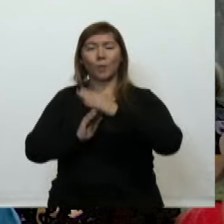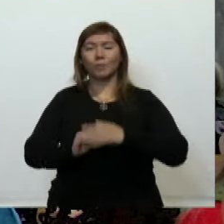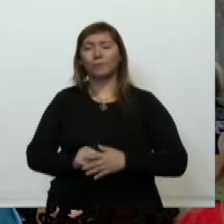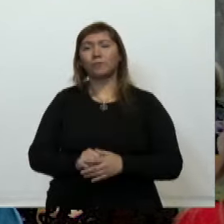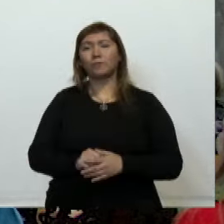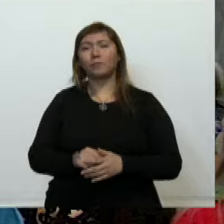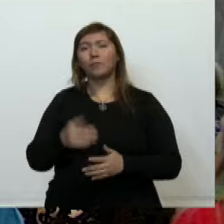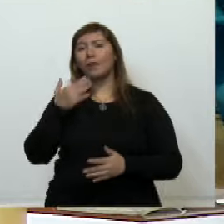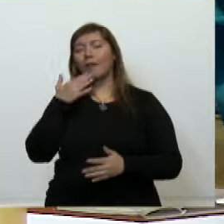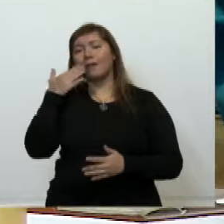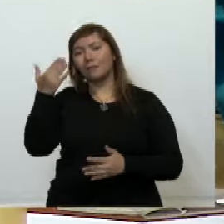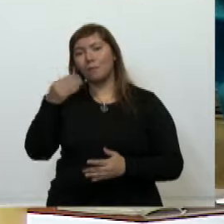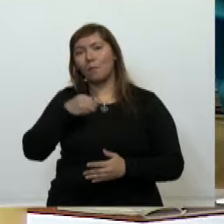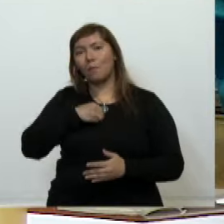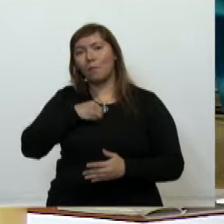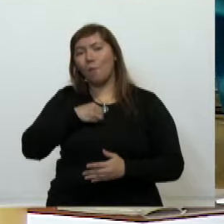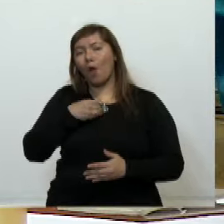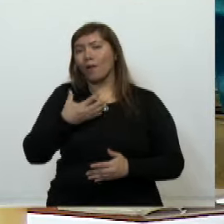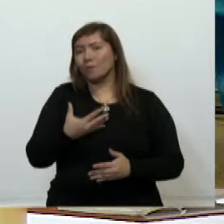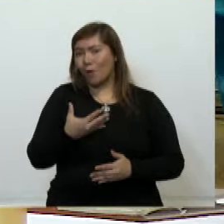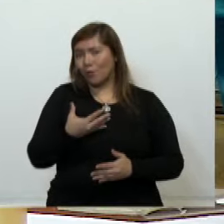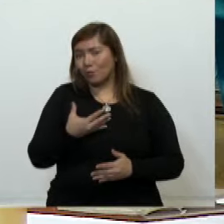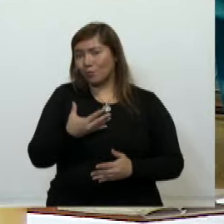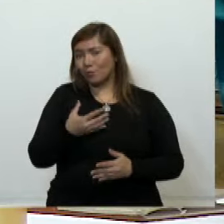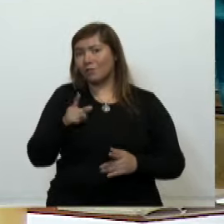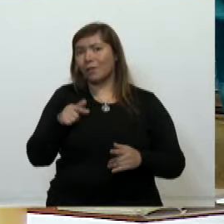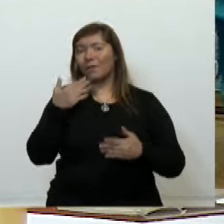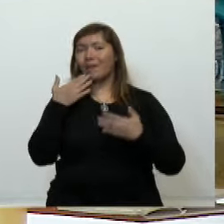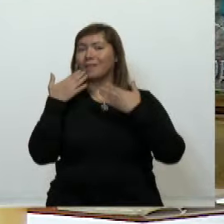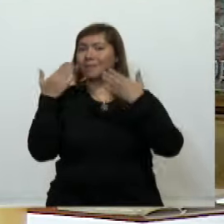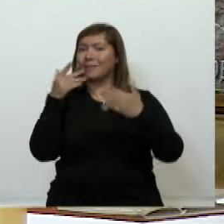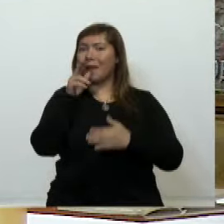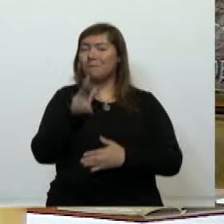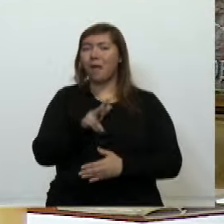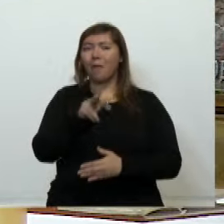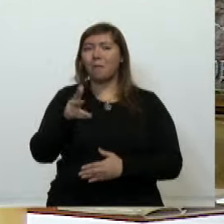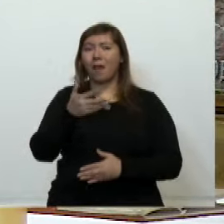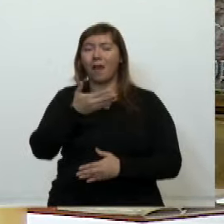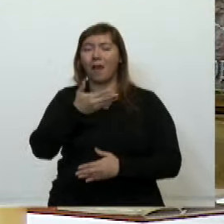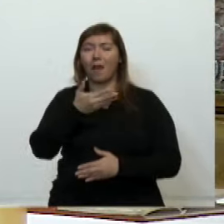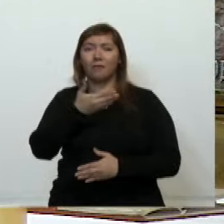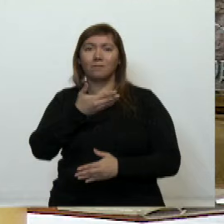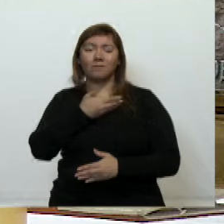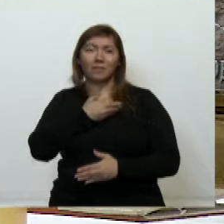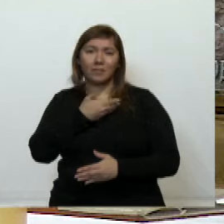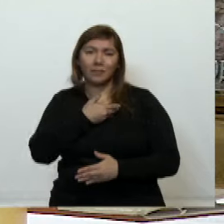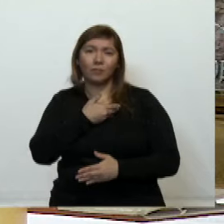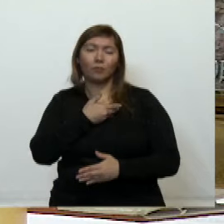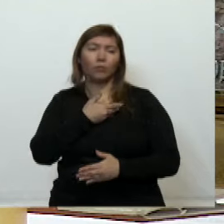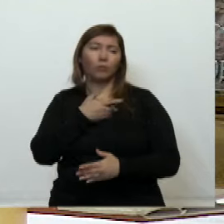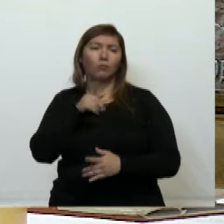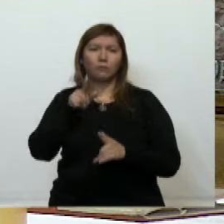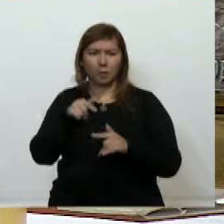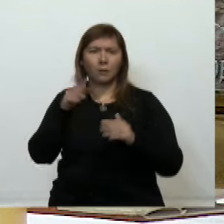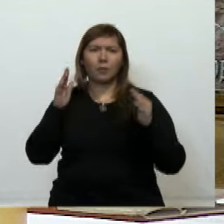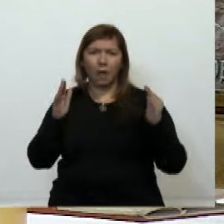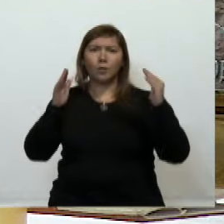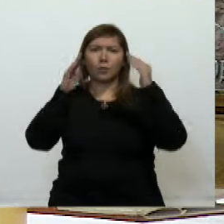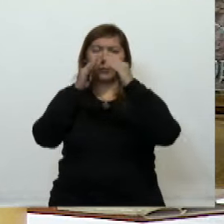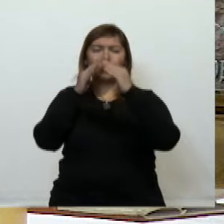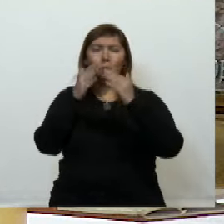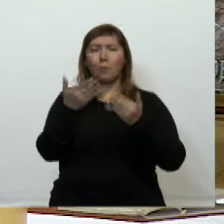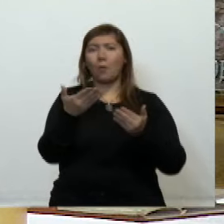Doy gracias también al Papa y al arzobispo por la confianza, la elección. Pedirle a